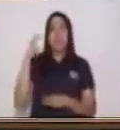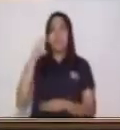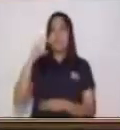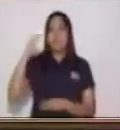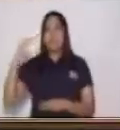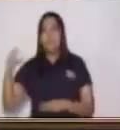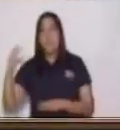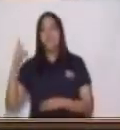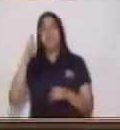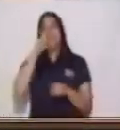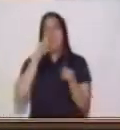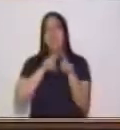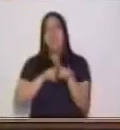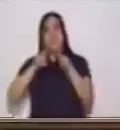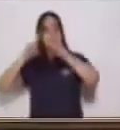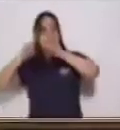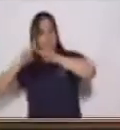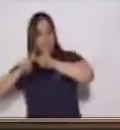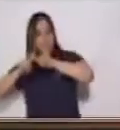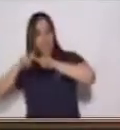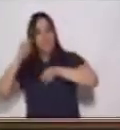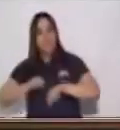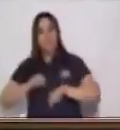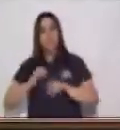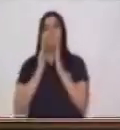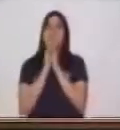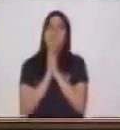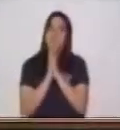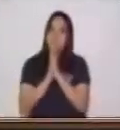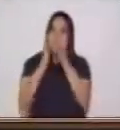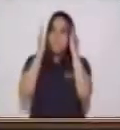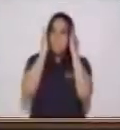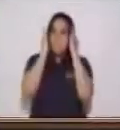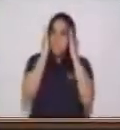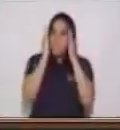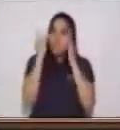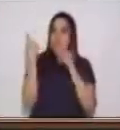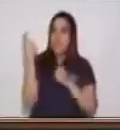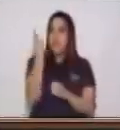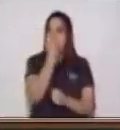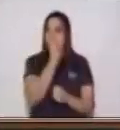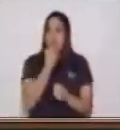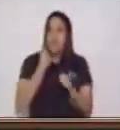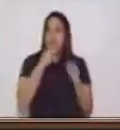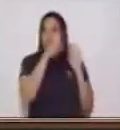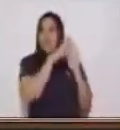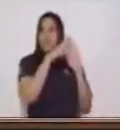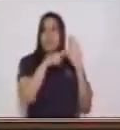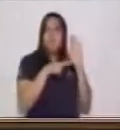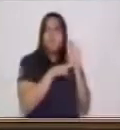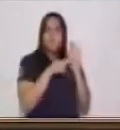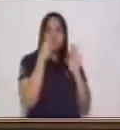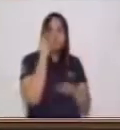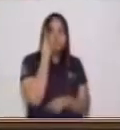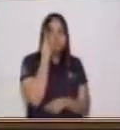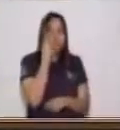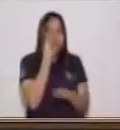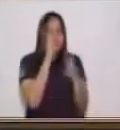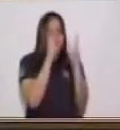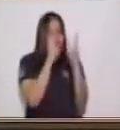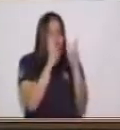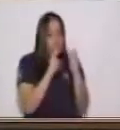X. Te recomiendo que vayas prestando atención a cada una de las reglas para poder ver en dónde